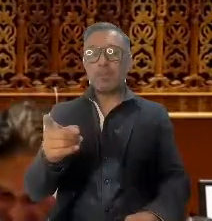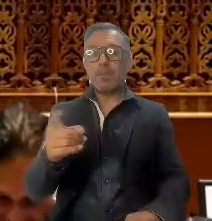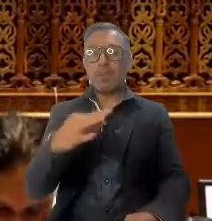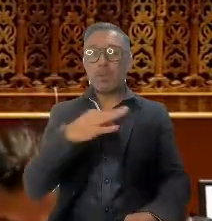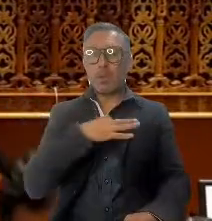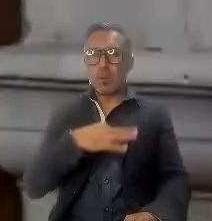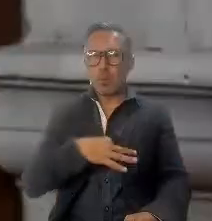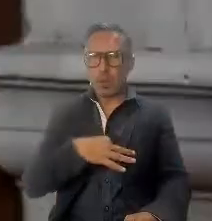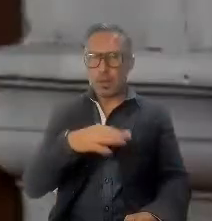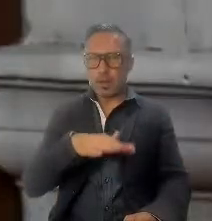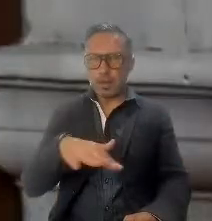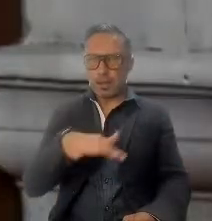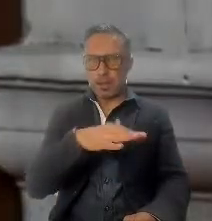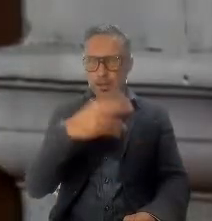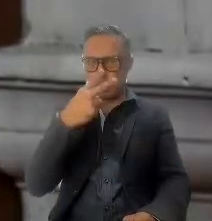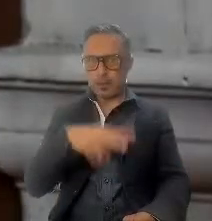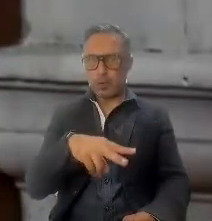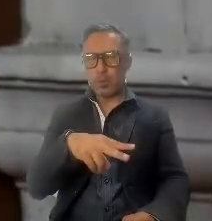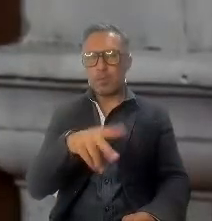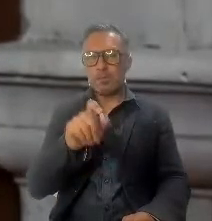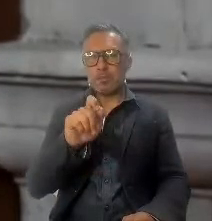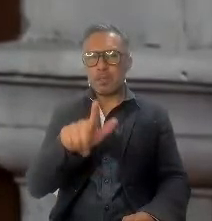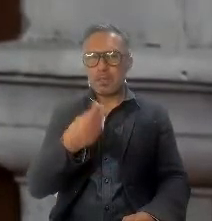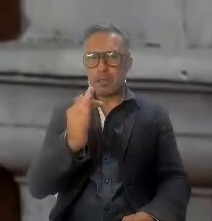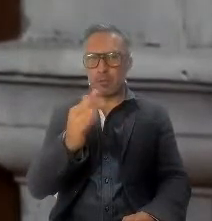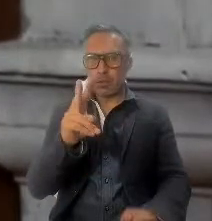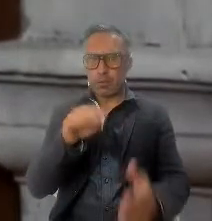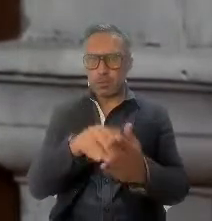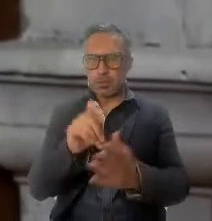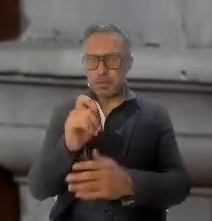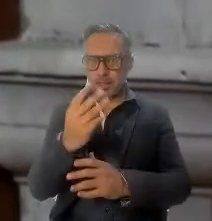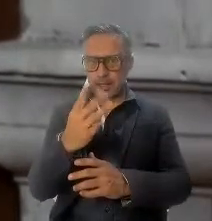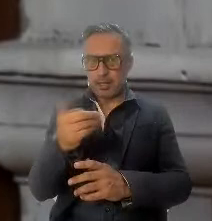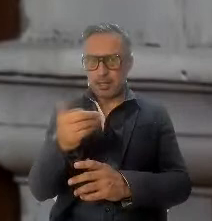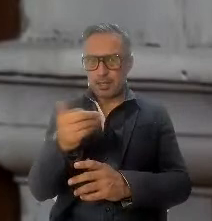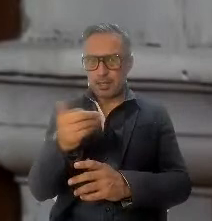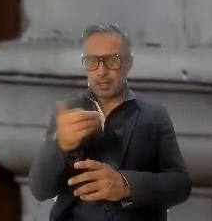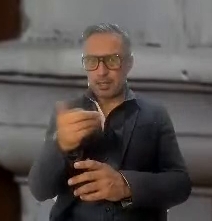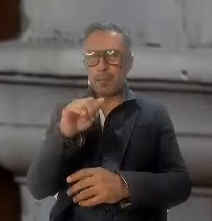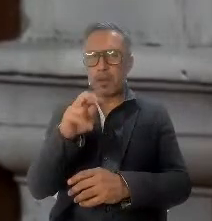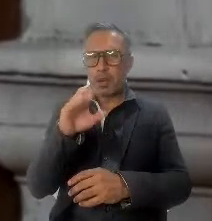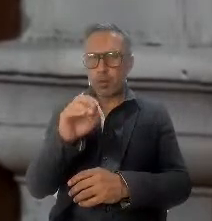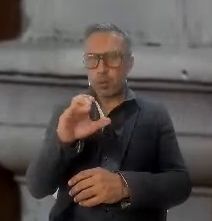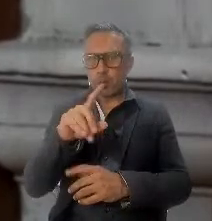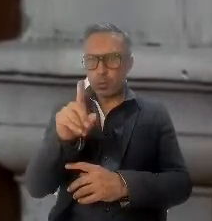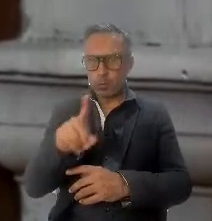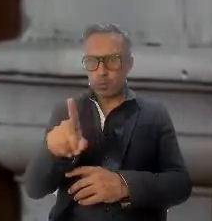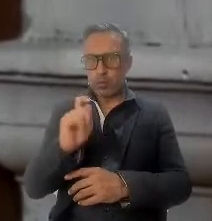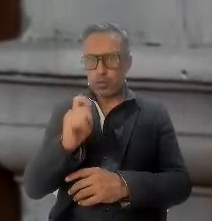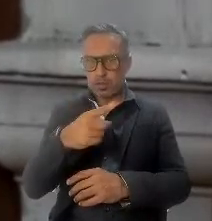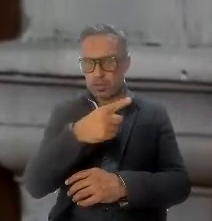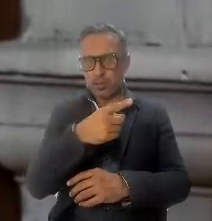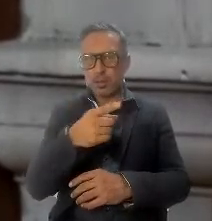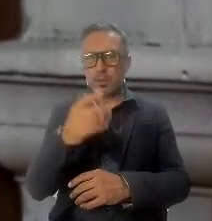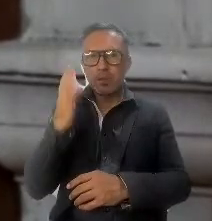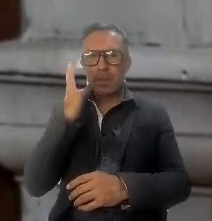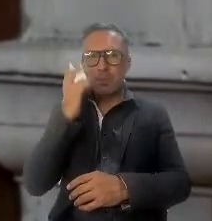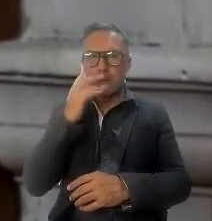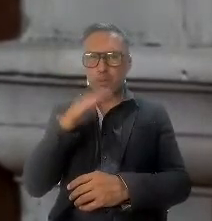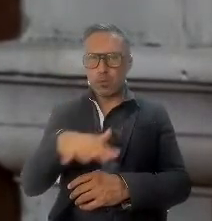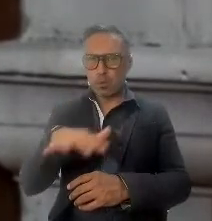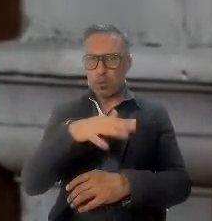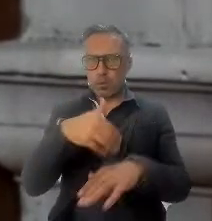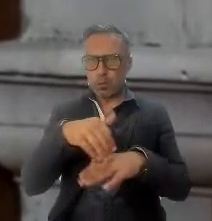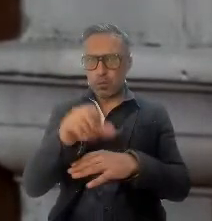México a 27 de febrero del 2023 diputado Marco Antonio Cruz Cruz presidente del honorable sexagésima